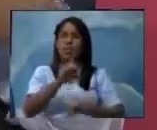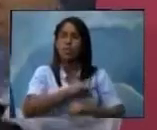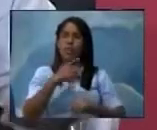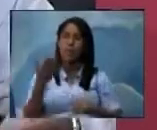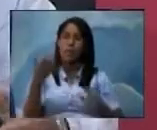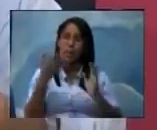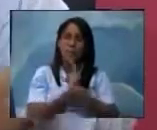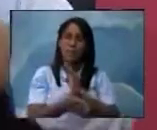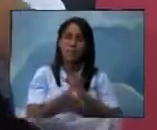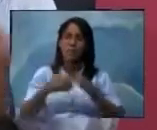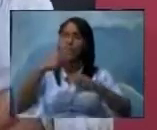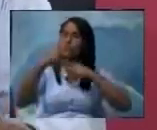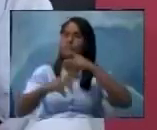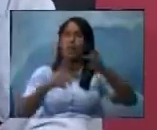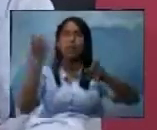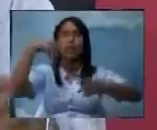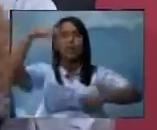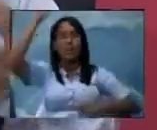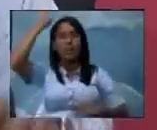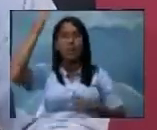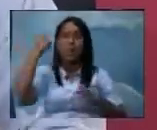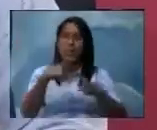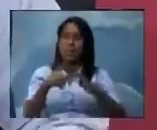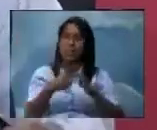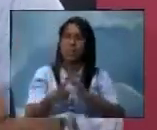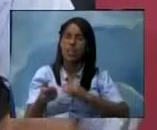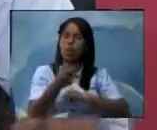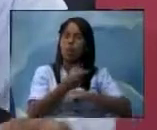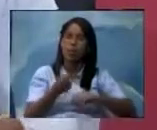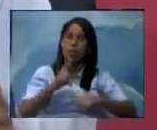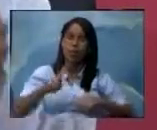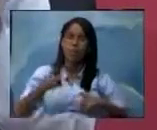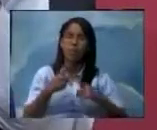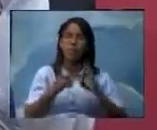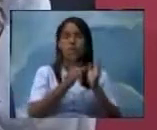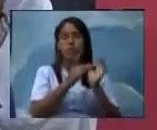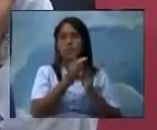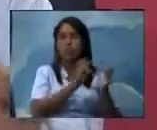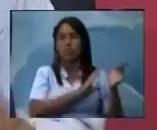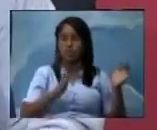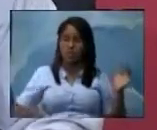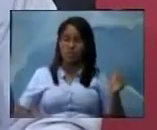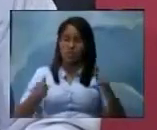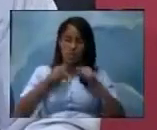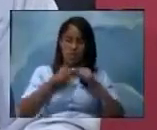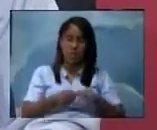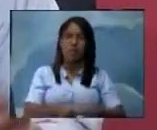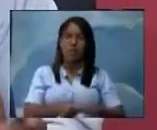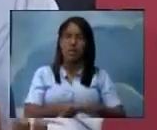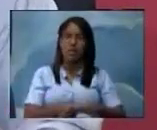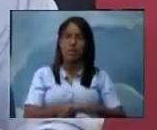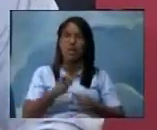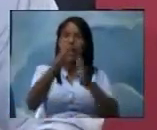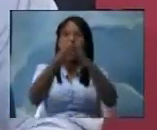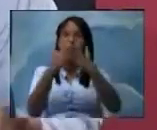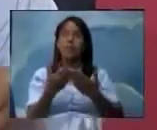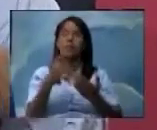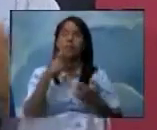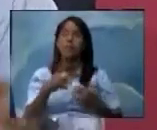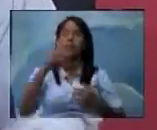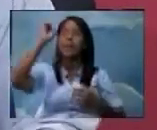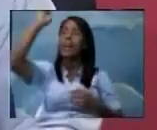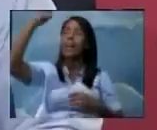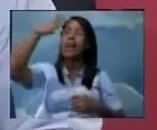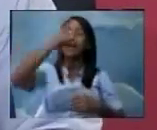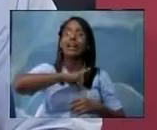de que pasan imperios, pasan reyes, pasan gobernantes, pero Jesucristo permanece. La Biblia dice que